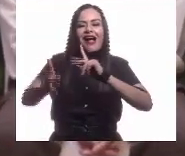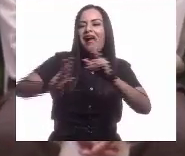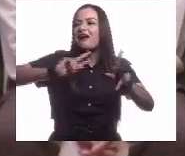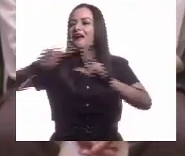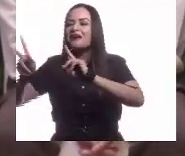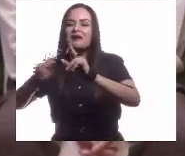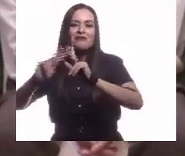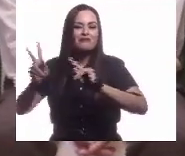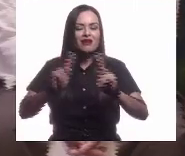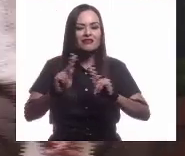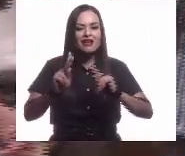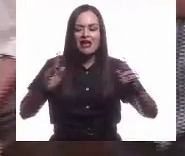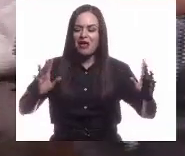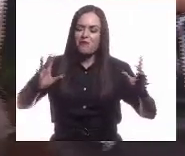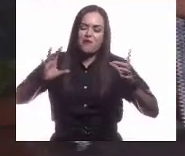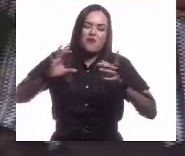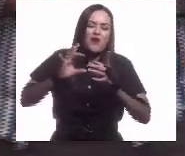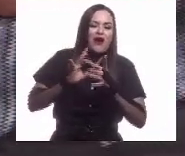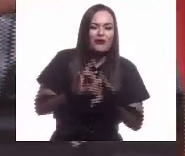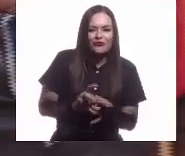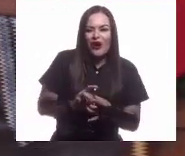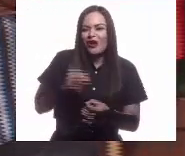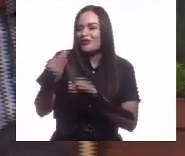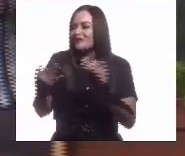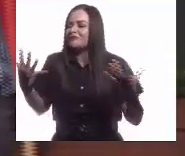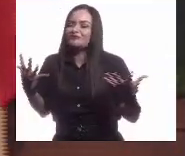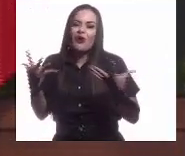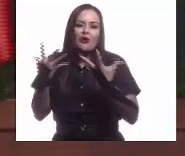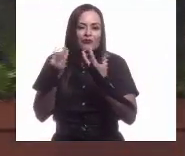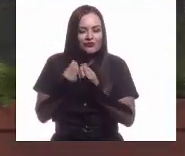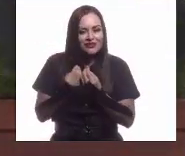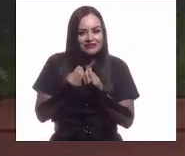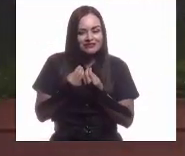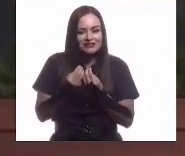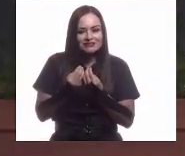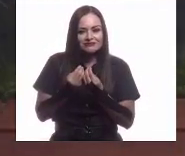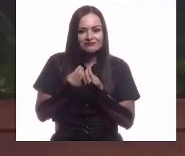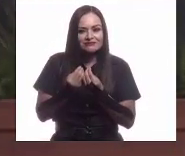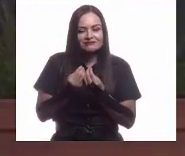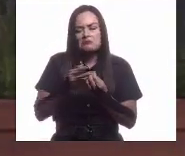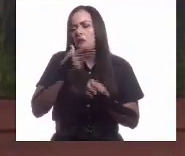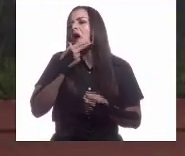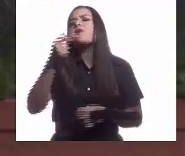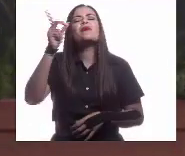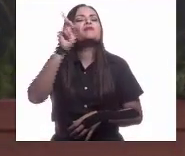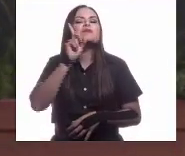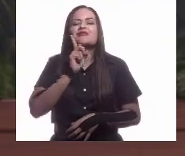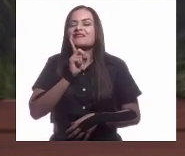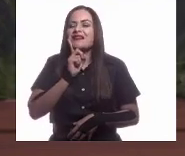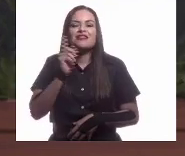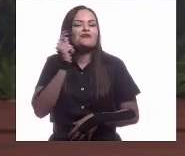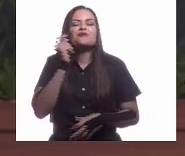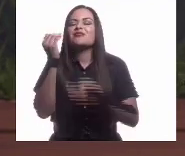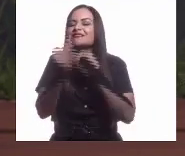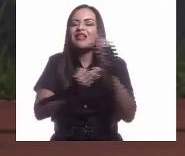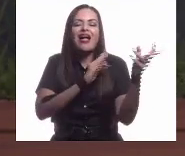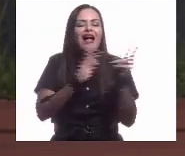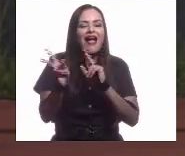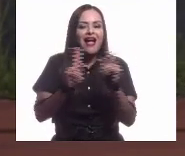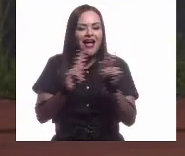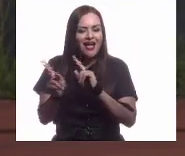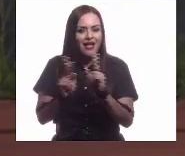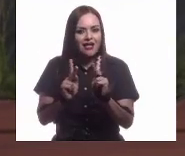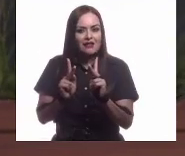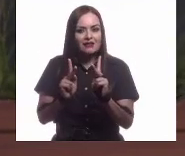social, nos une por encima de nuestras diferencias a todas y a todos los sudcalifornianos. Ahí